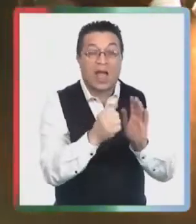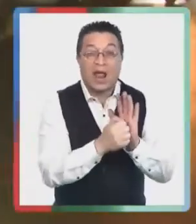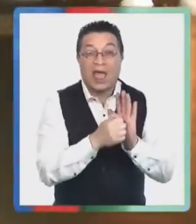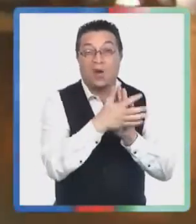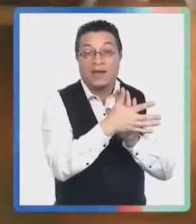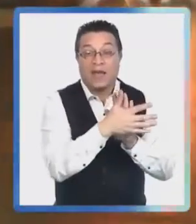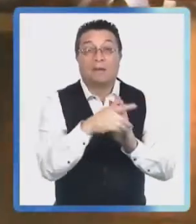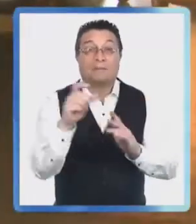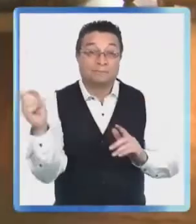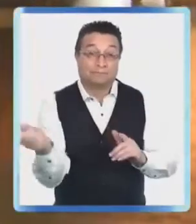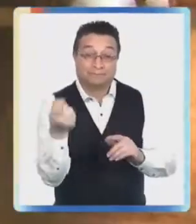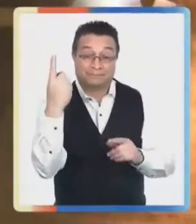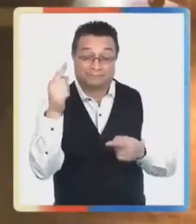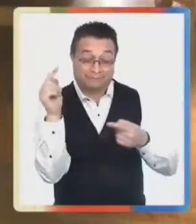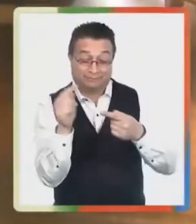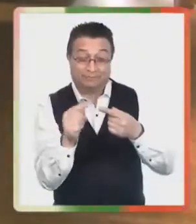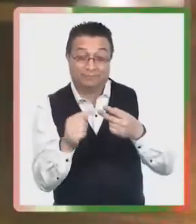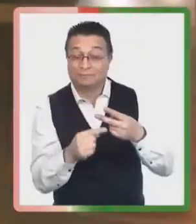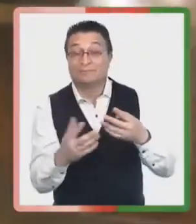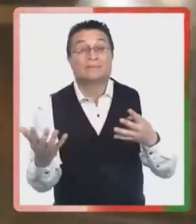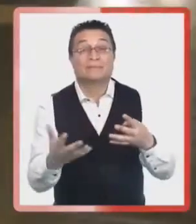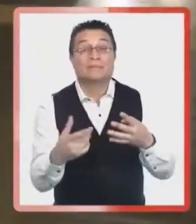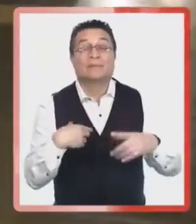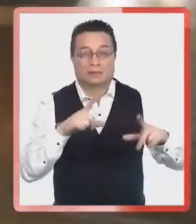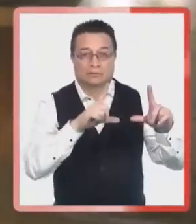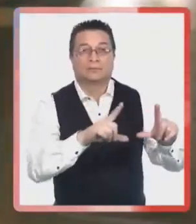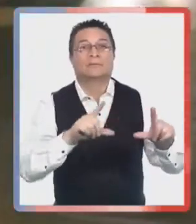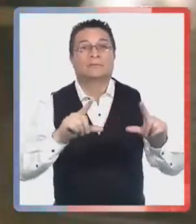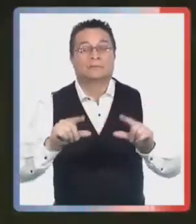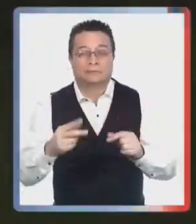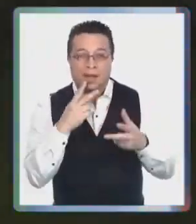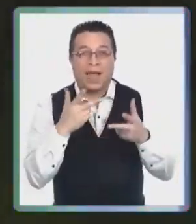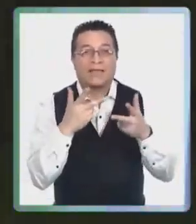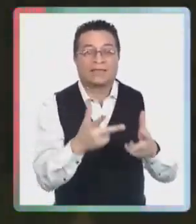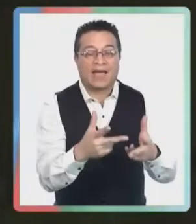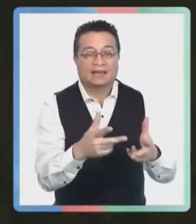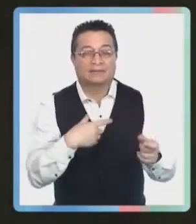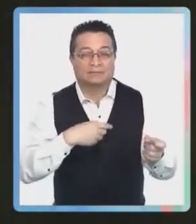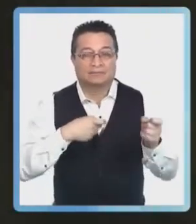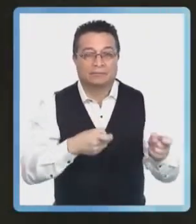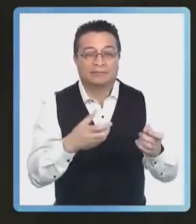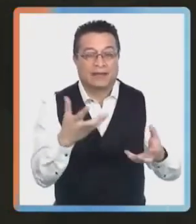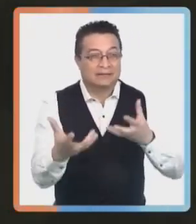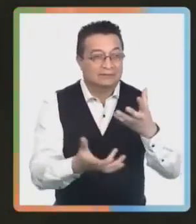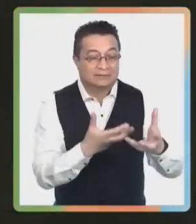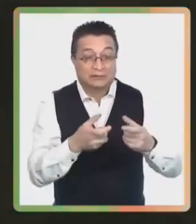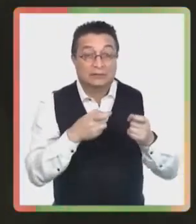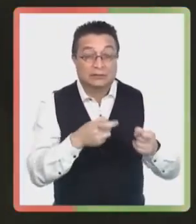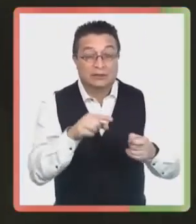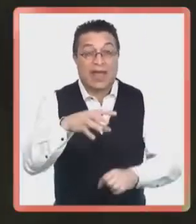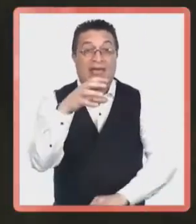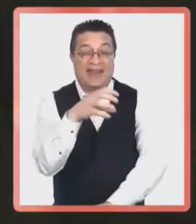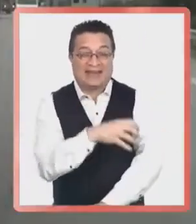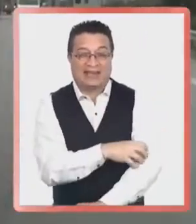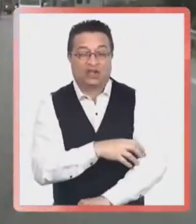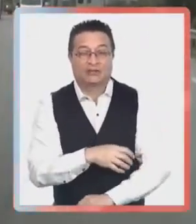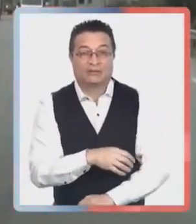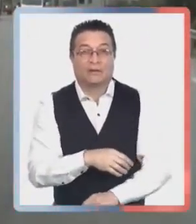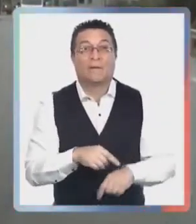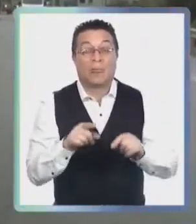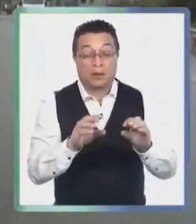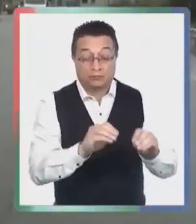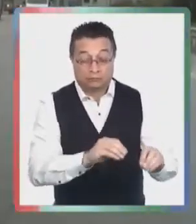Araucanía, principalmente respecto de disminuir los ataques armados y atentados incendiarios en la región.